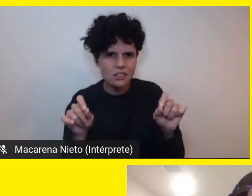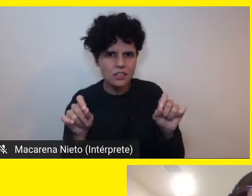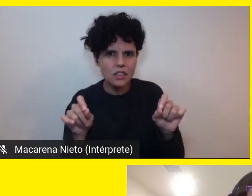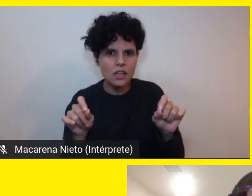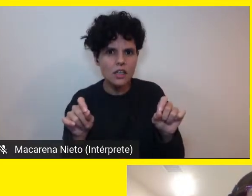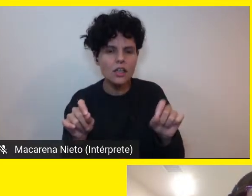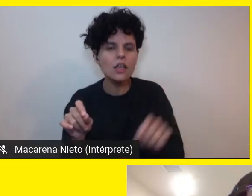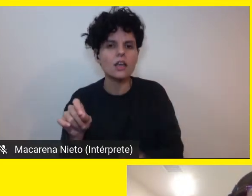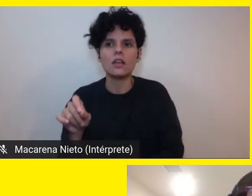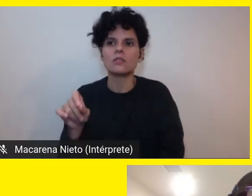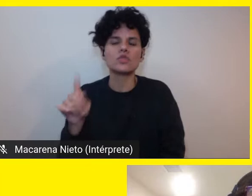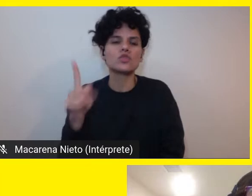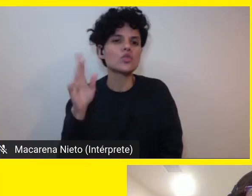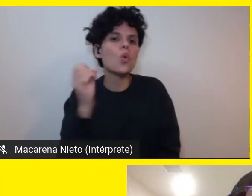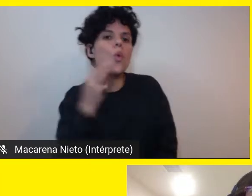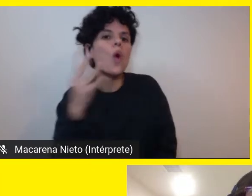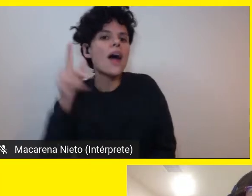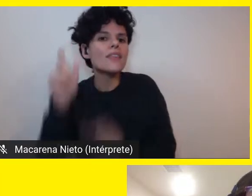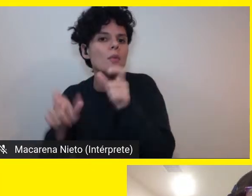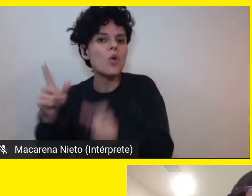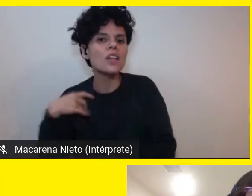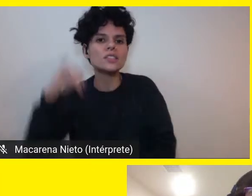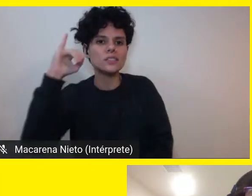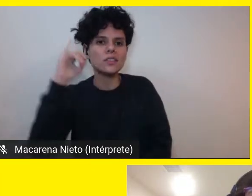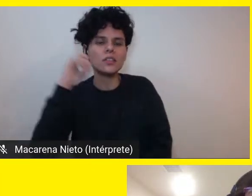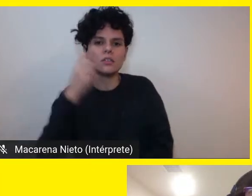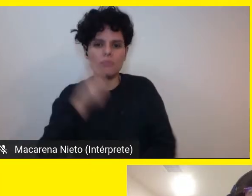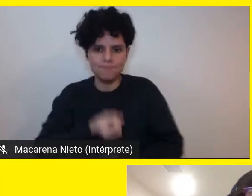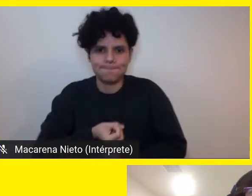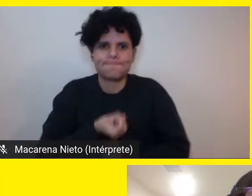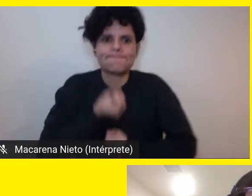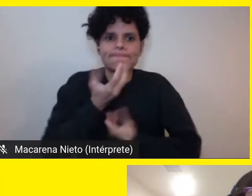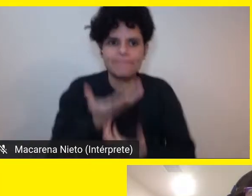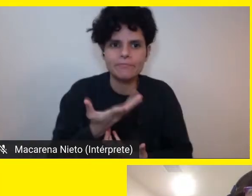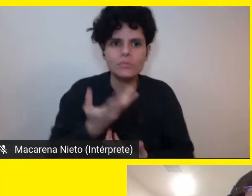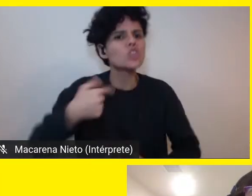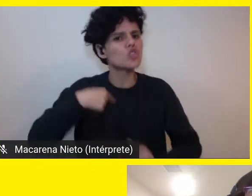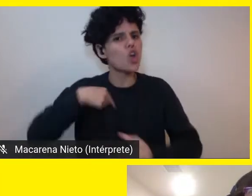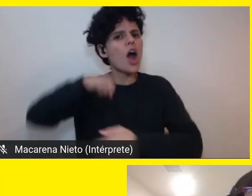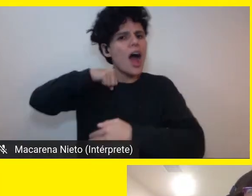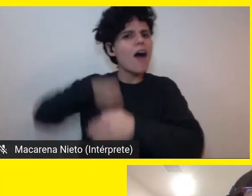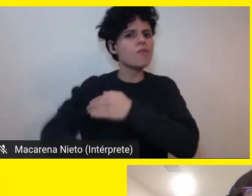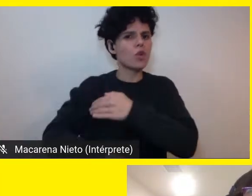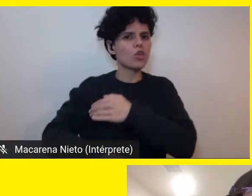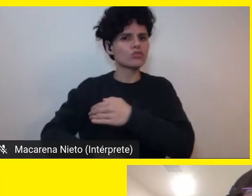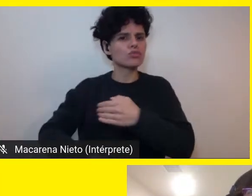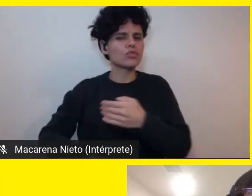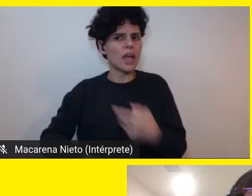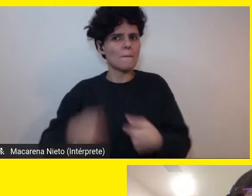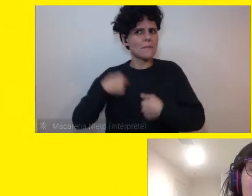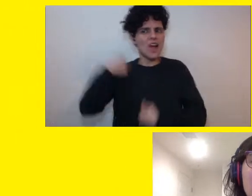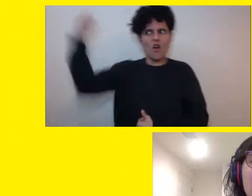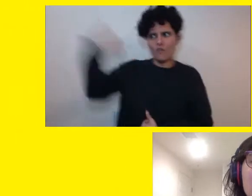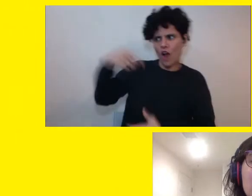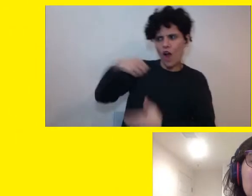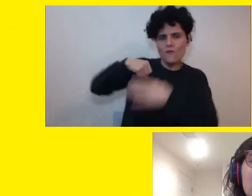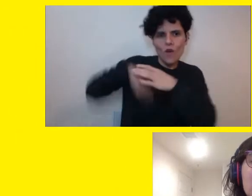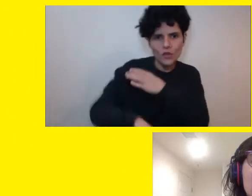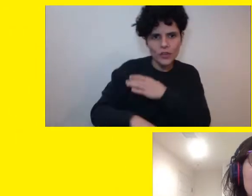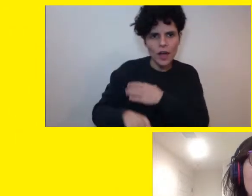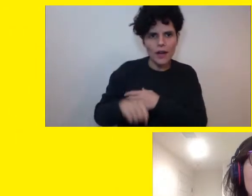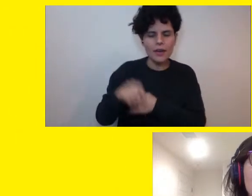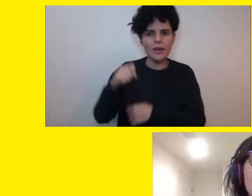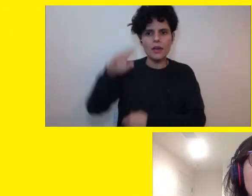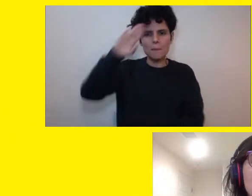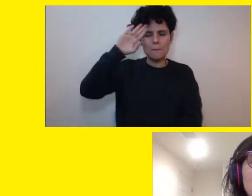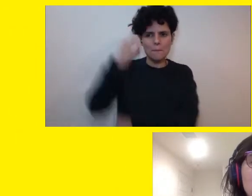abortadas. Yo les puedo garantizar que fueron muchas más. A medida que esta película misma ha ido avanzando, son muchas más